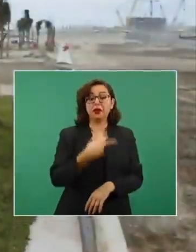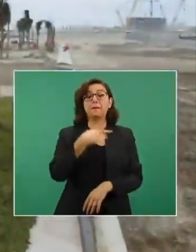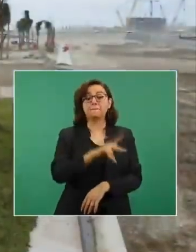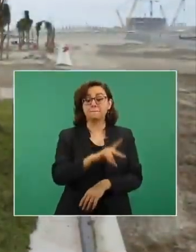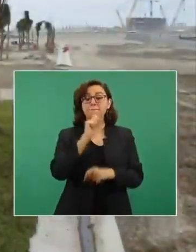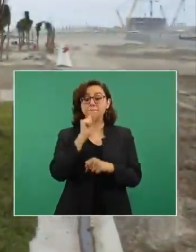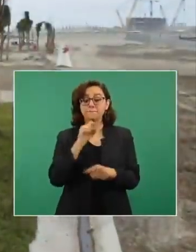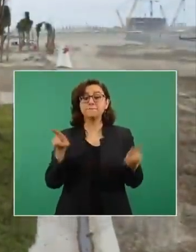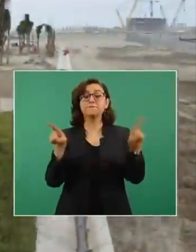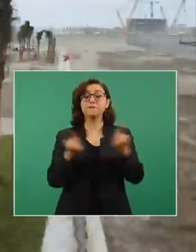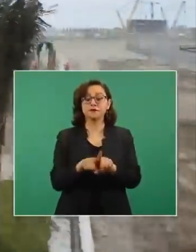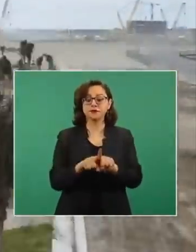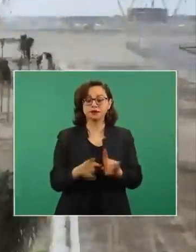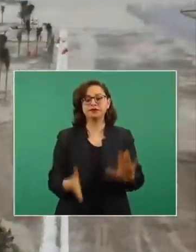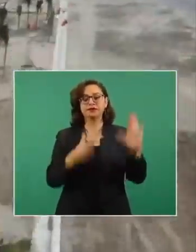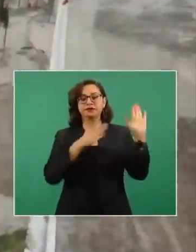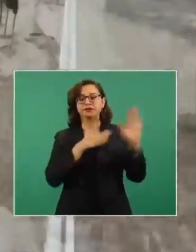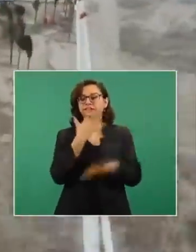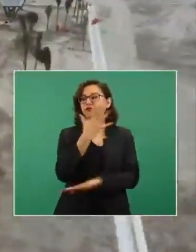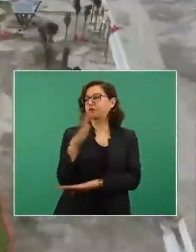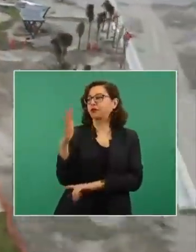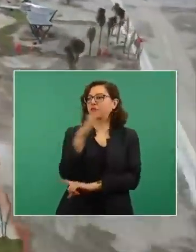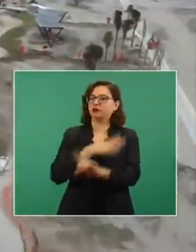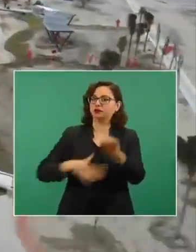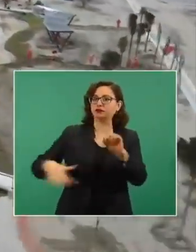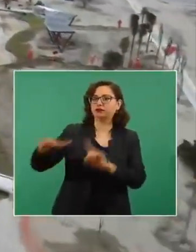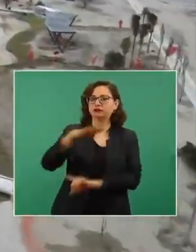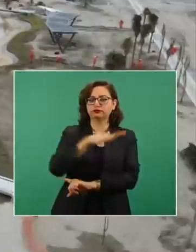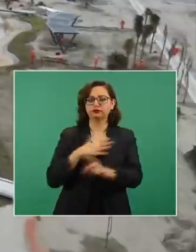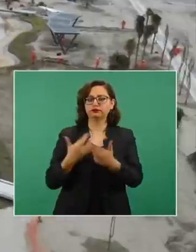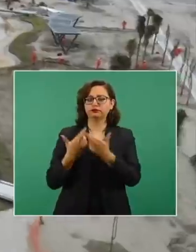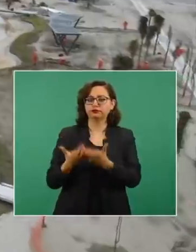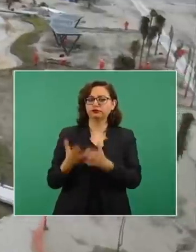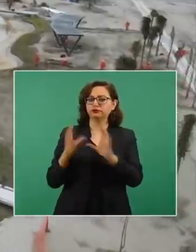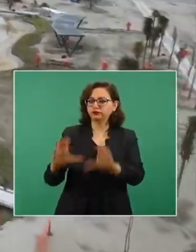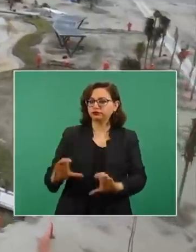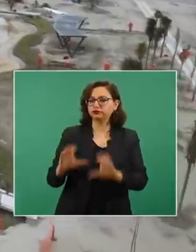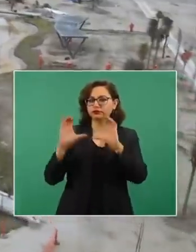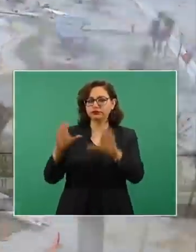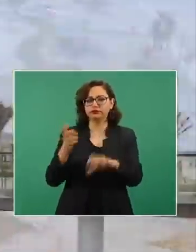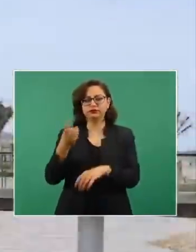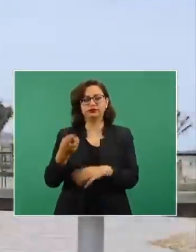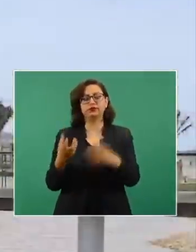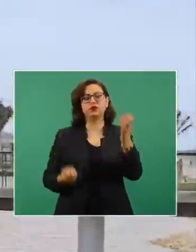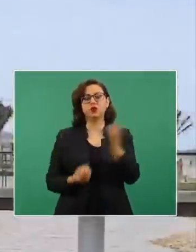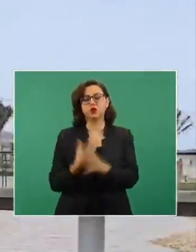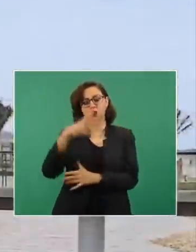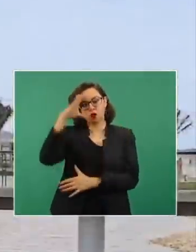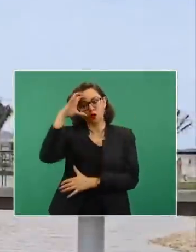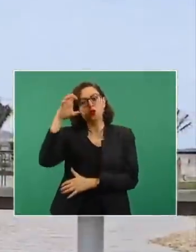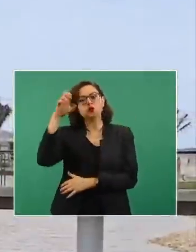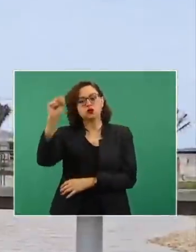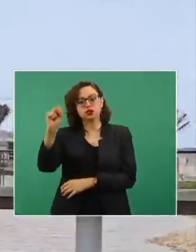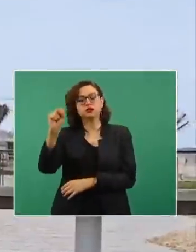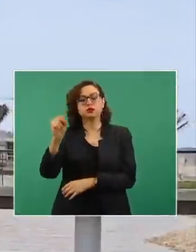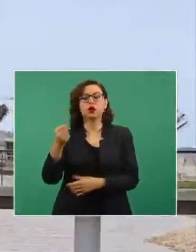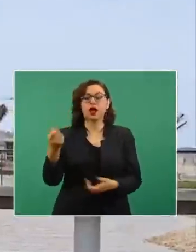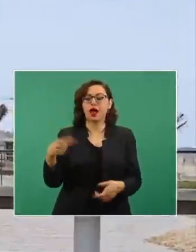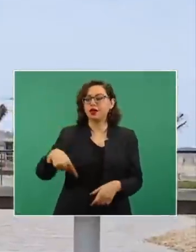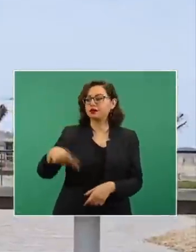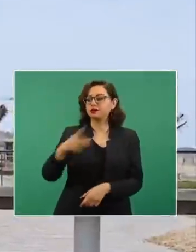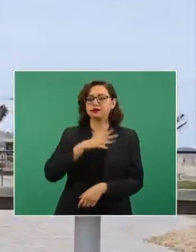está comprometida con el medio ambiente, con la sustentabilidad. Es un nuevo concepto y hoy estamos en el